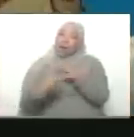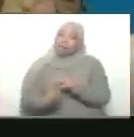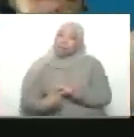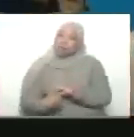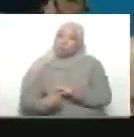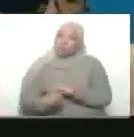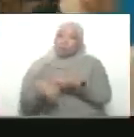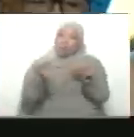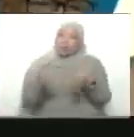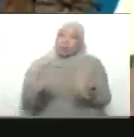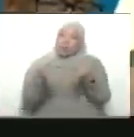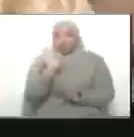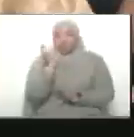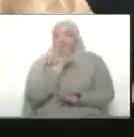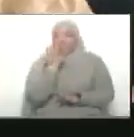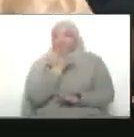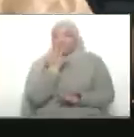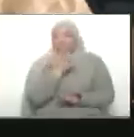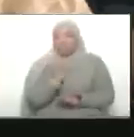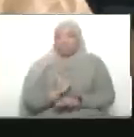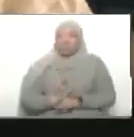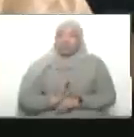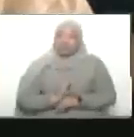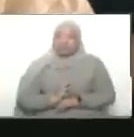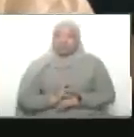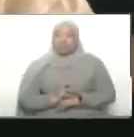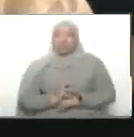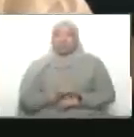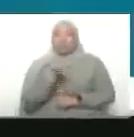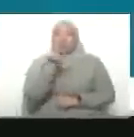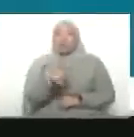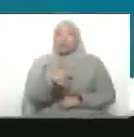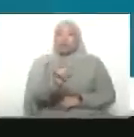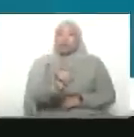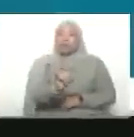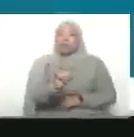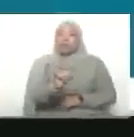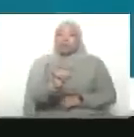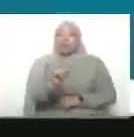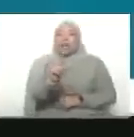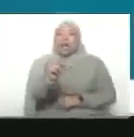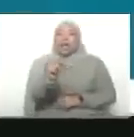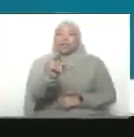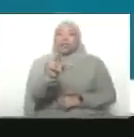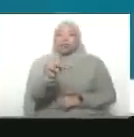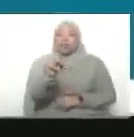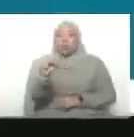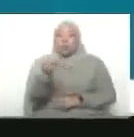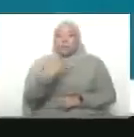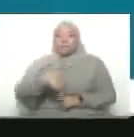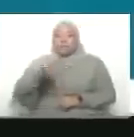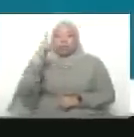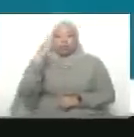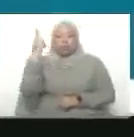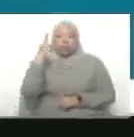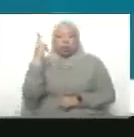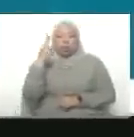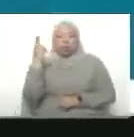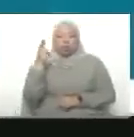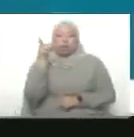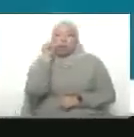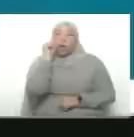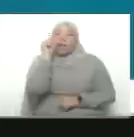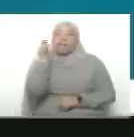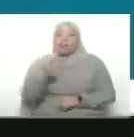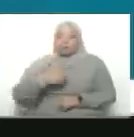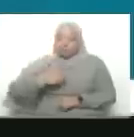tienen en himalayas También tenemos por aquí de Tunes verdad Mohamed